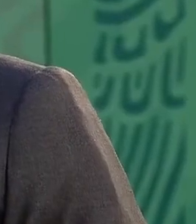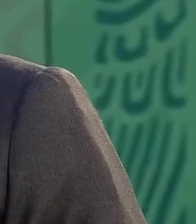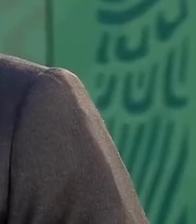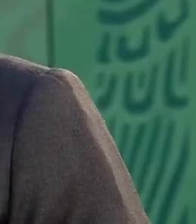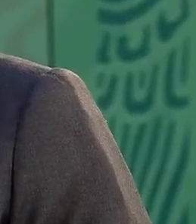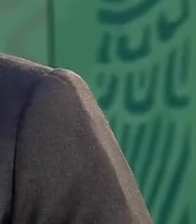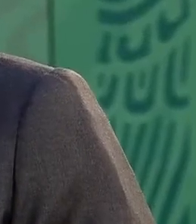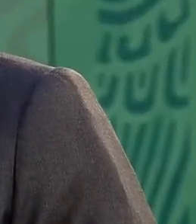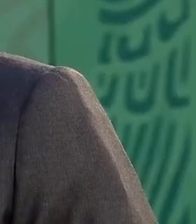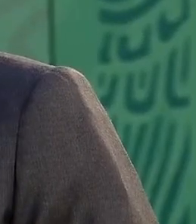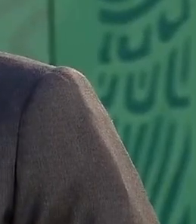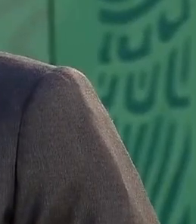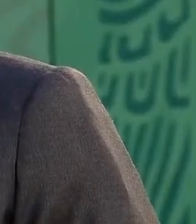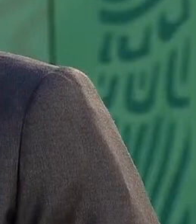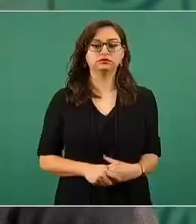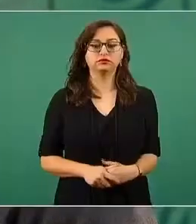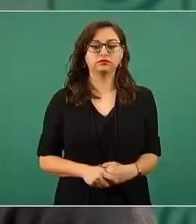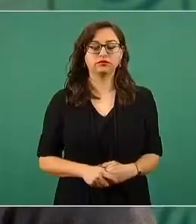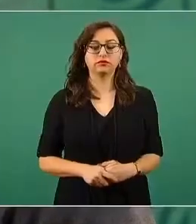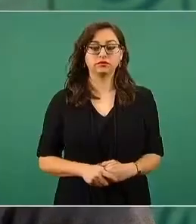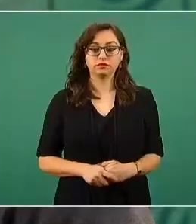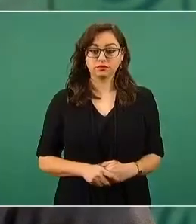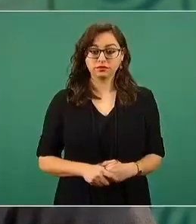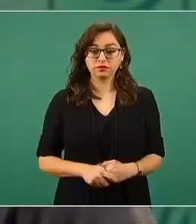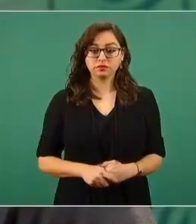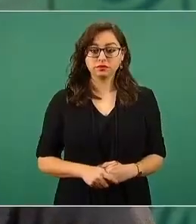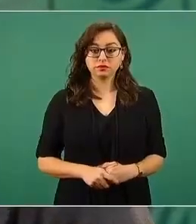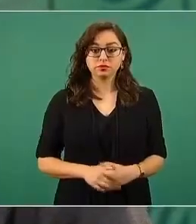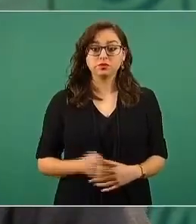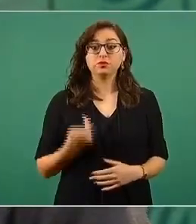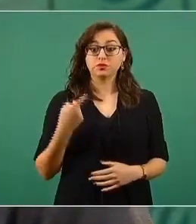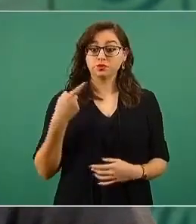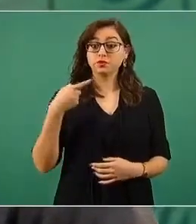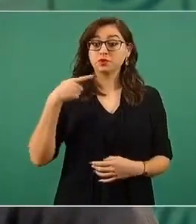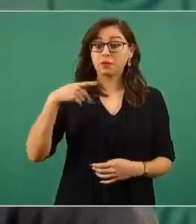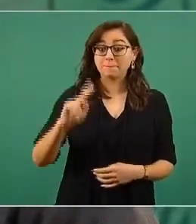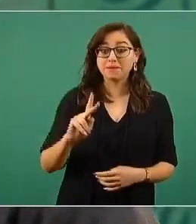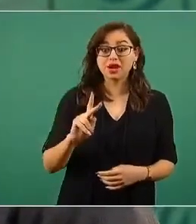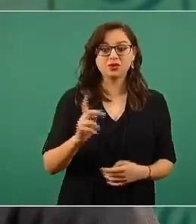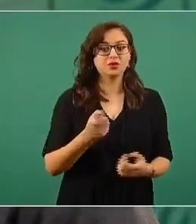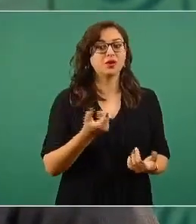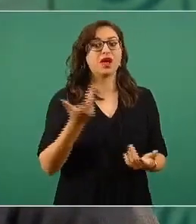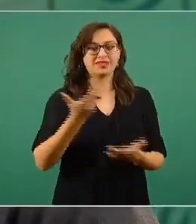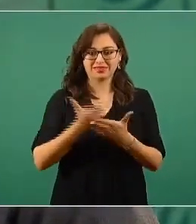apostar a las vencidas, que hubo incluso hasta sabotaje,